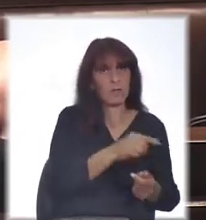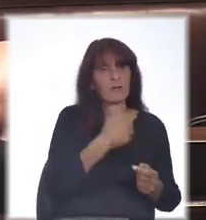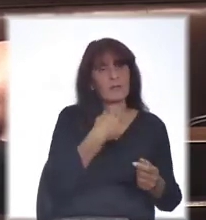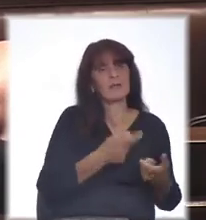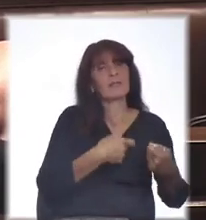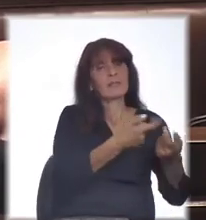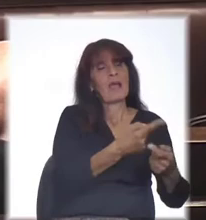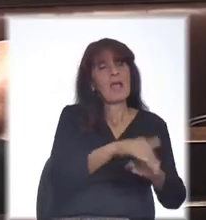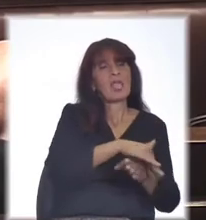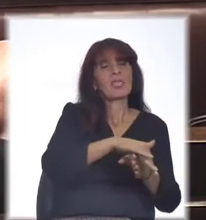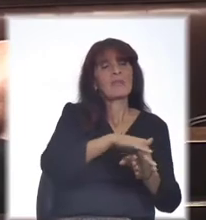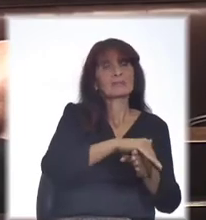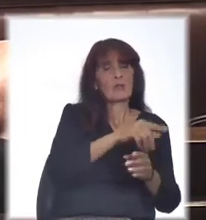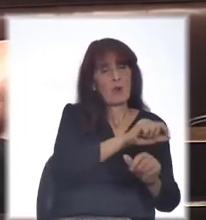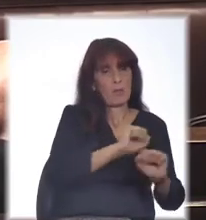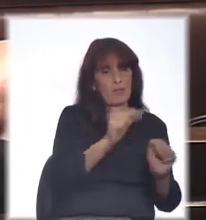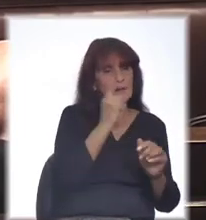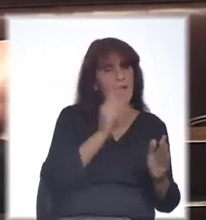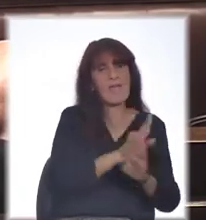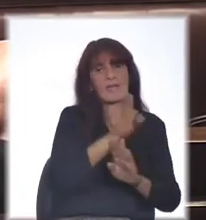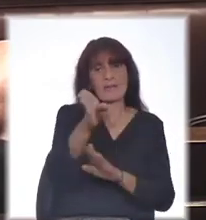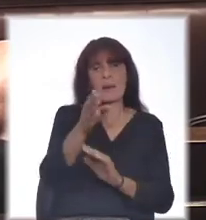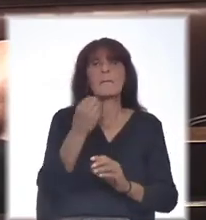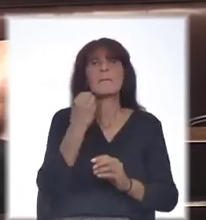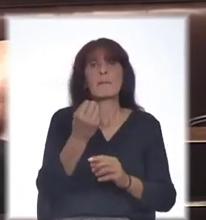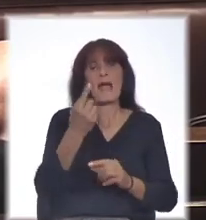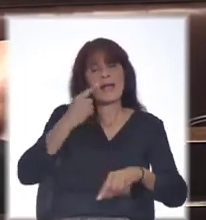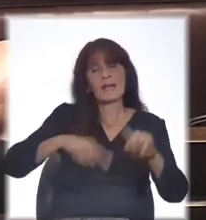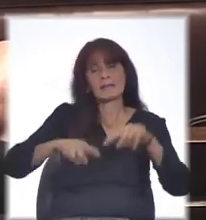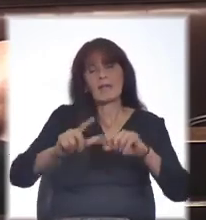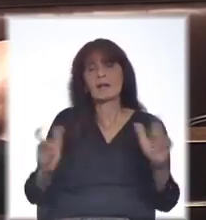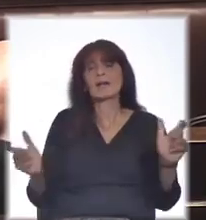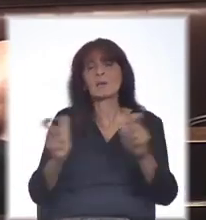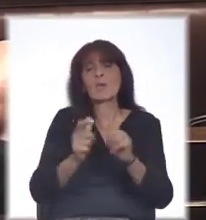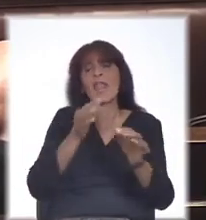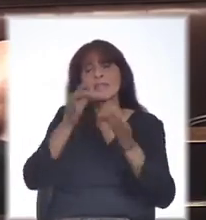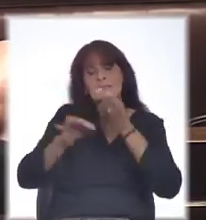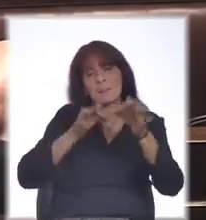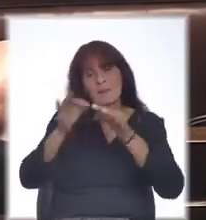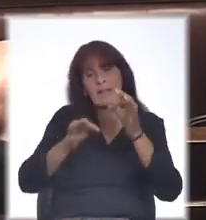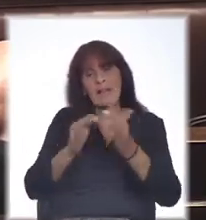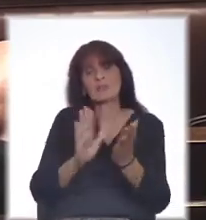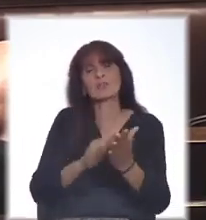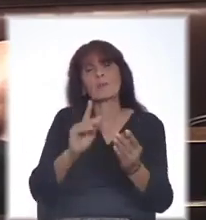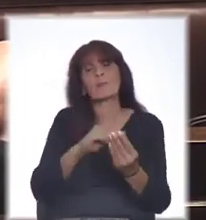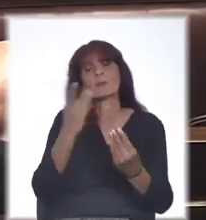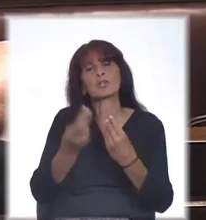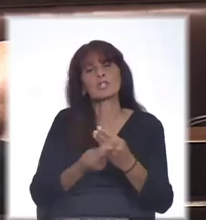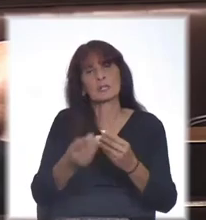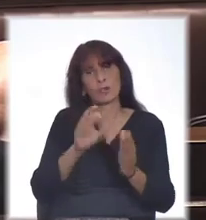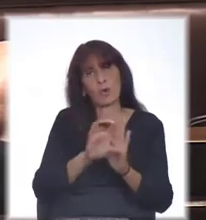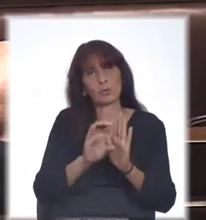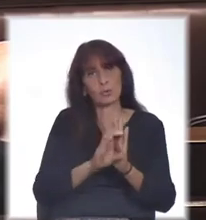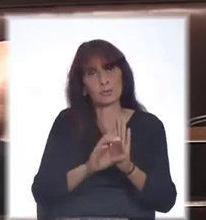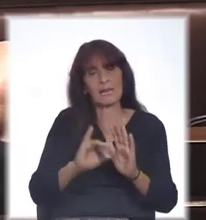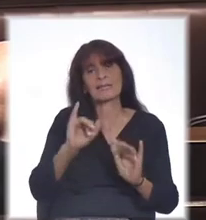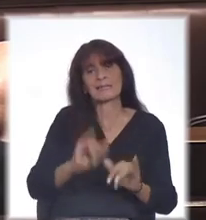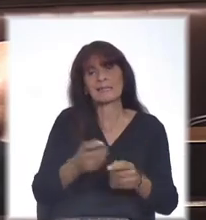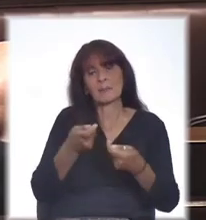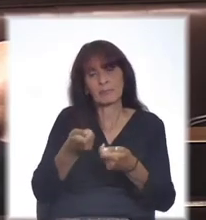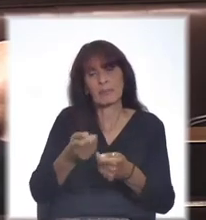una dirección a la que debería dirigirse para efectuar una reunión para explicar los contenidos del proyecto constitucional y argumentar el voto por el